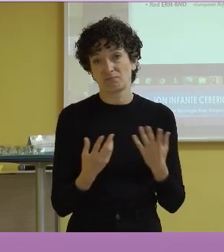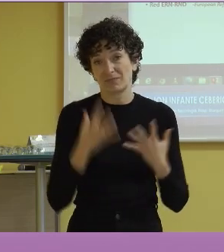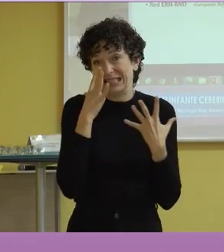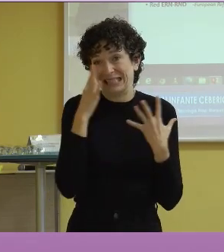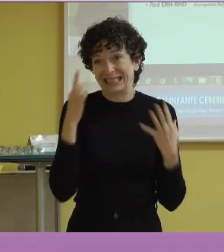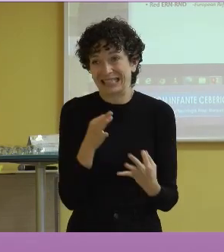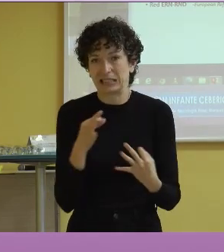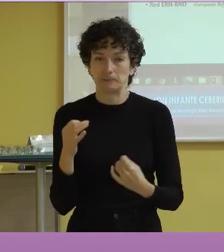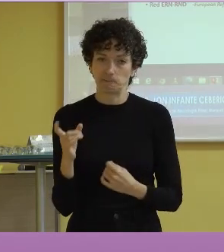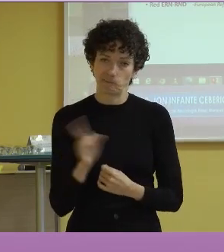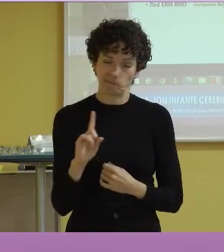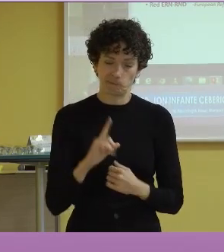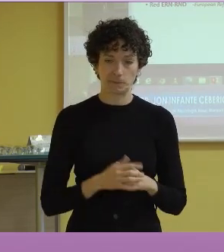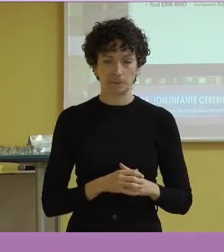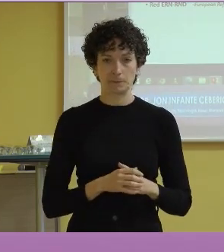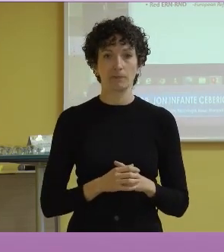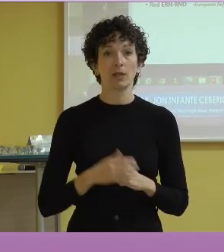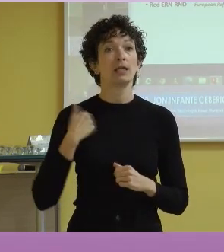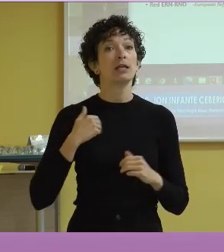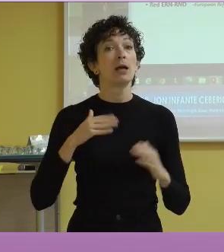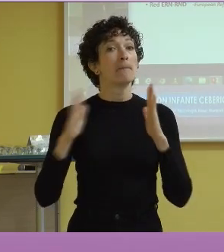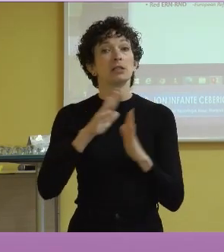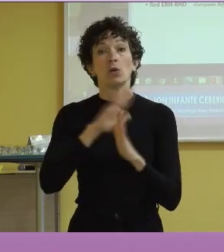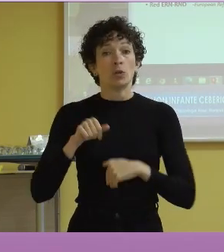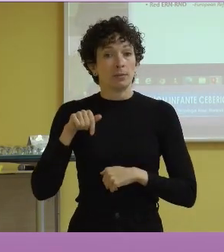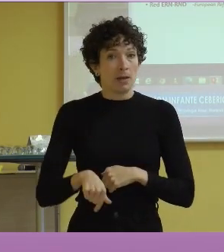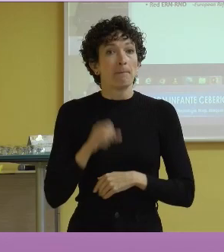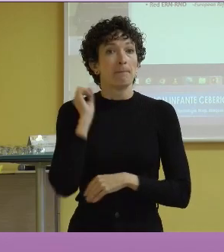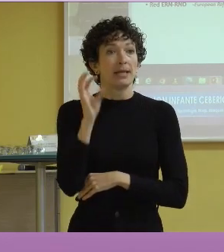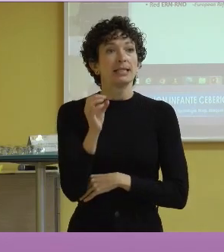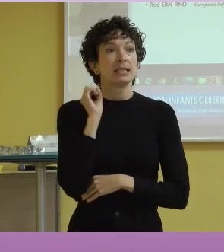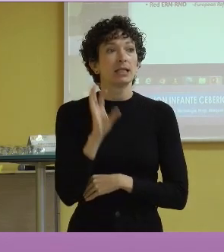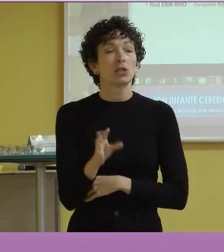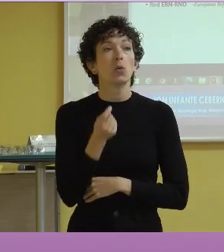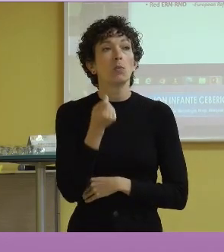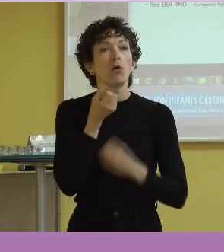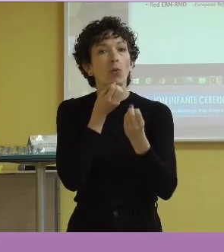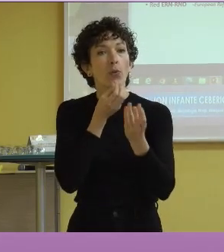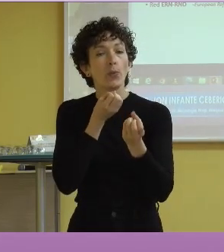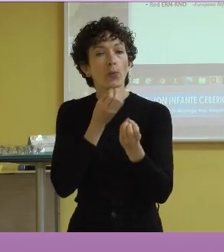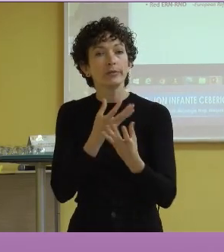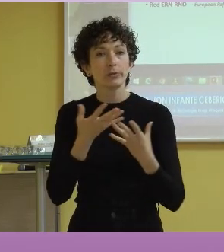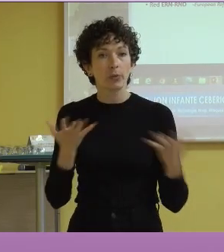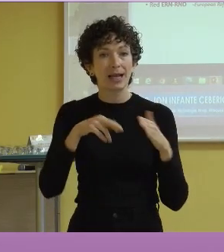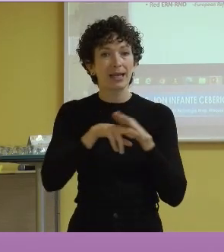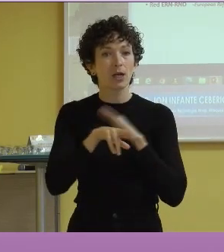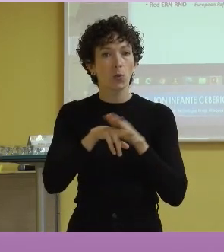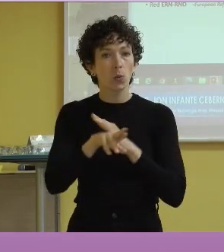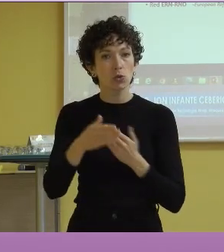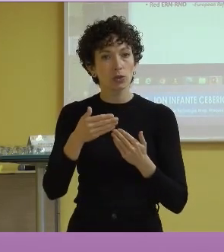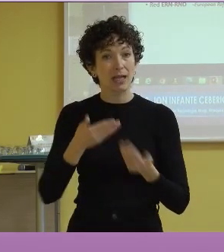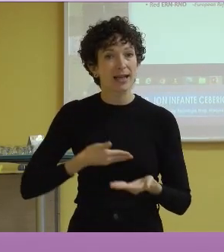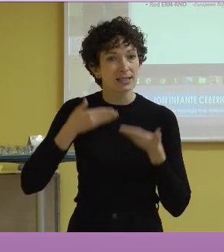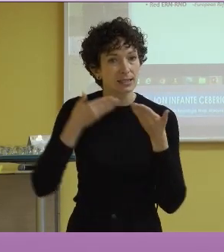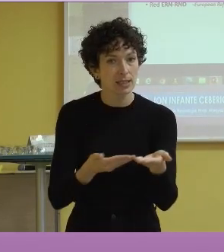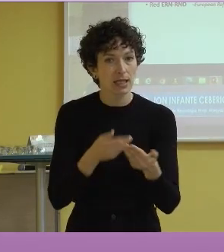reales. Bueno, ya la última parte de la presentación, bueno, pues comentar un poquito los recursos asistenciales, ¿no?,